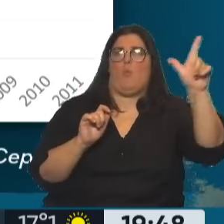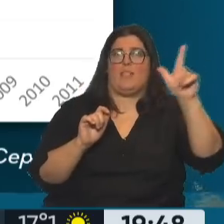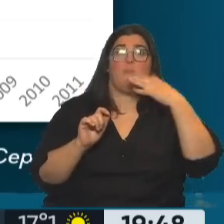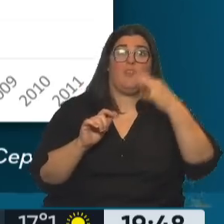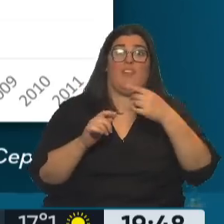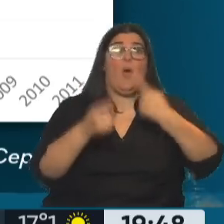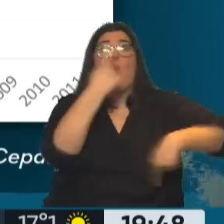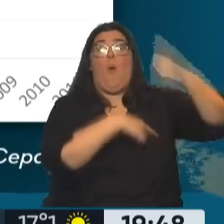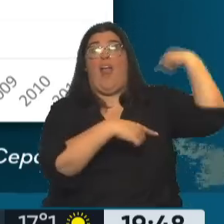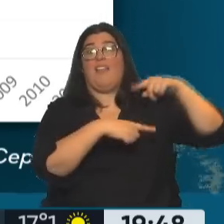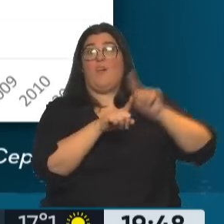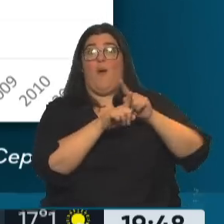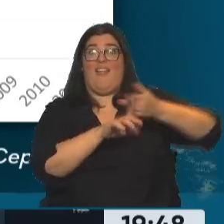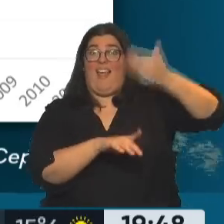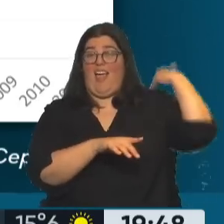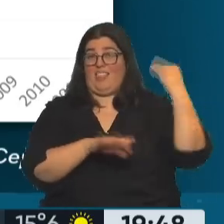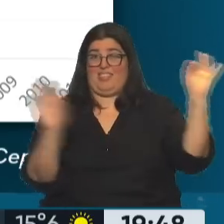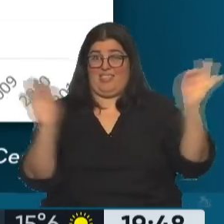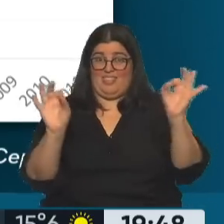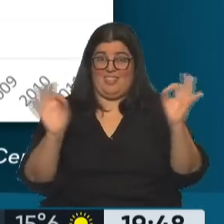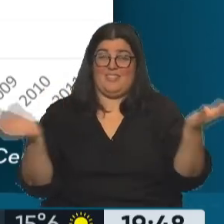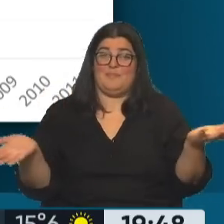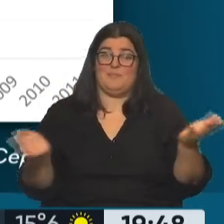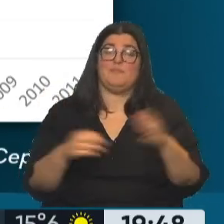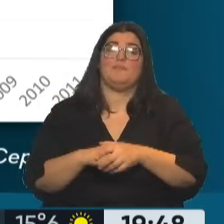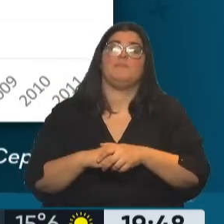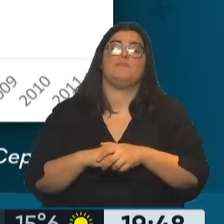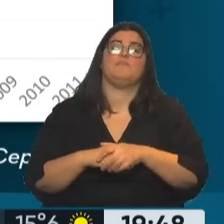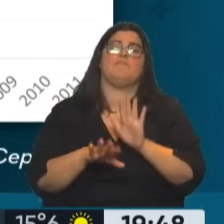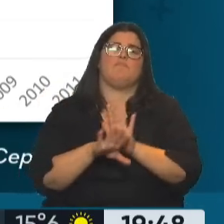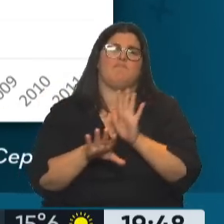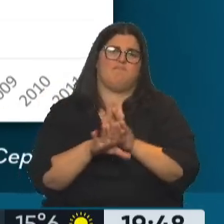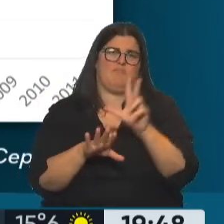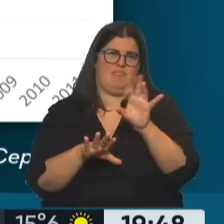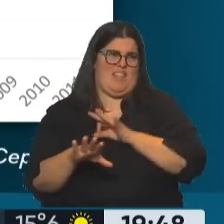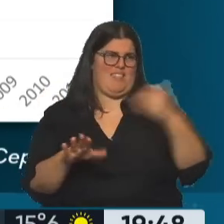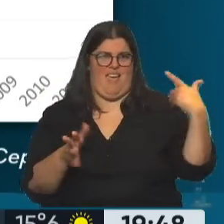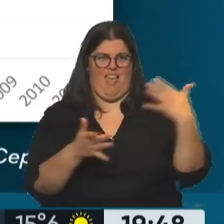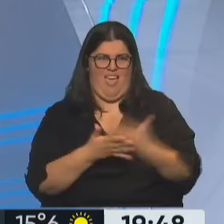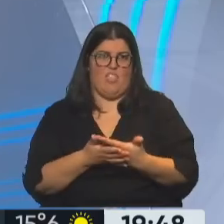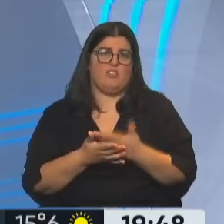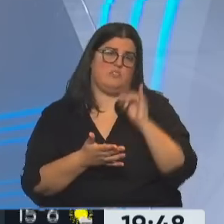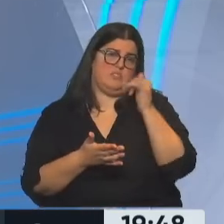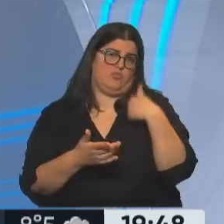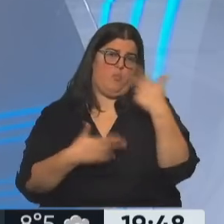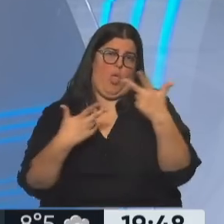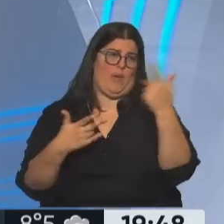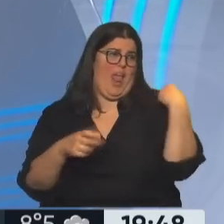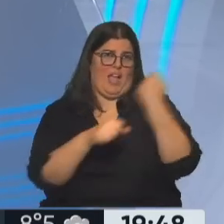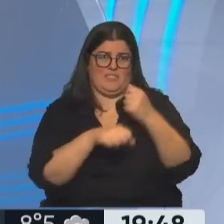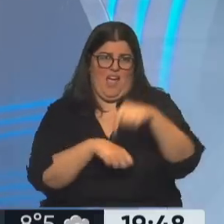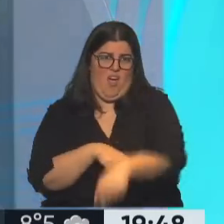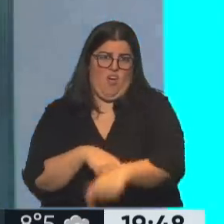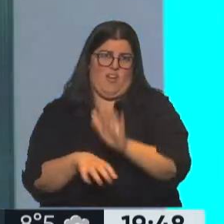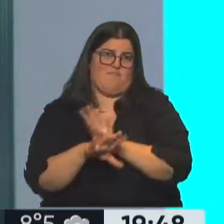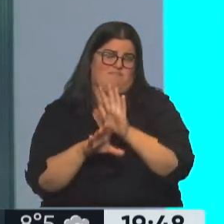origen. No llegó al origen. Está todavía... En 30 años. Sí, si lo llevo hasta hoy, me da por debajo